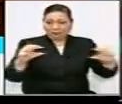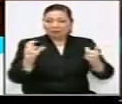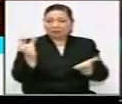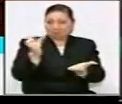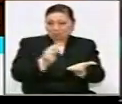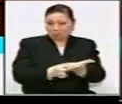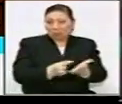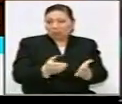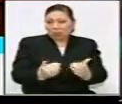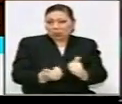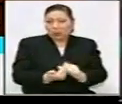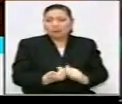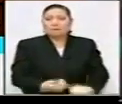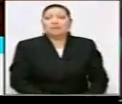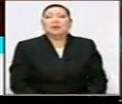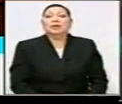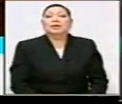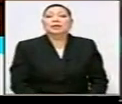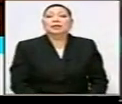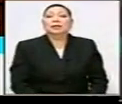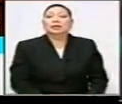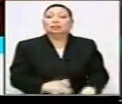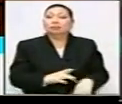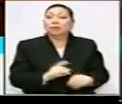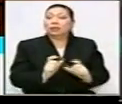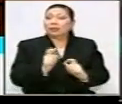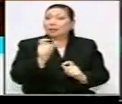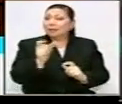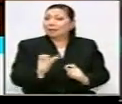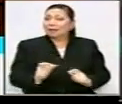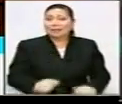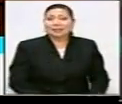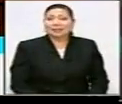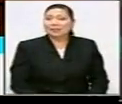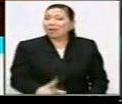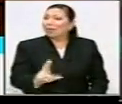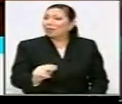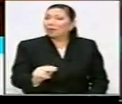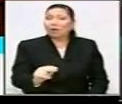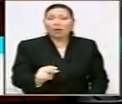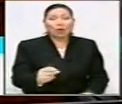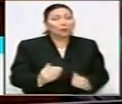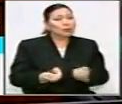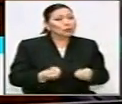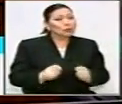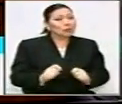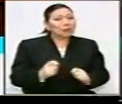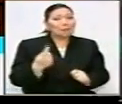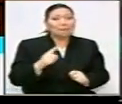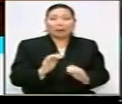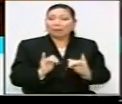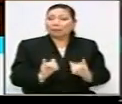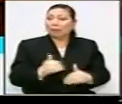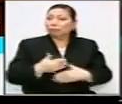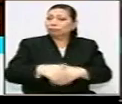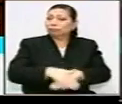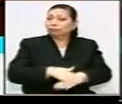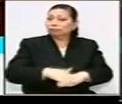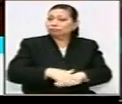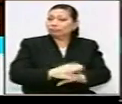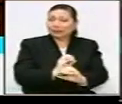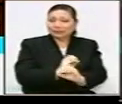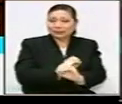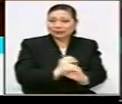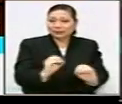señor presidente: la inmunidad parlamentaria no suspende ni paraliza los procesos